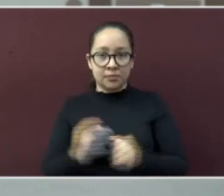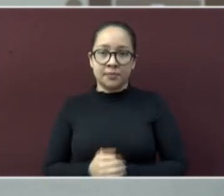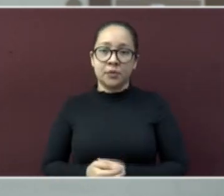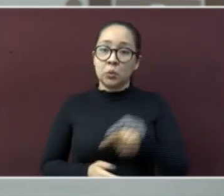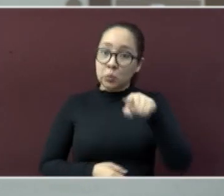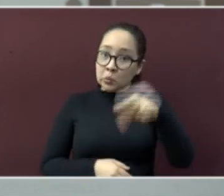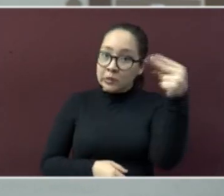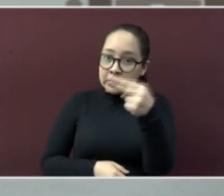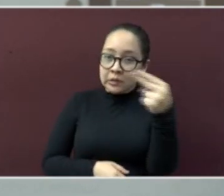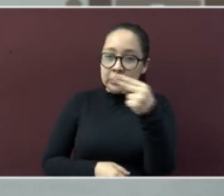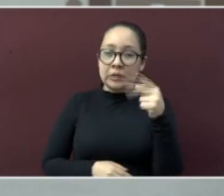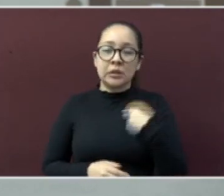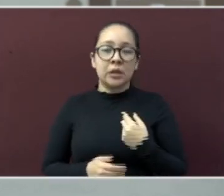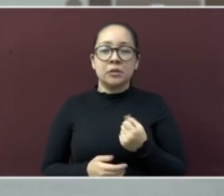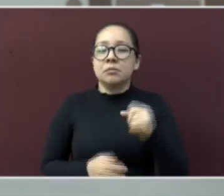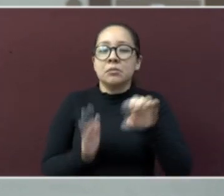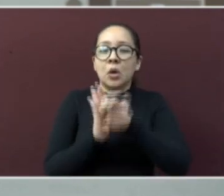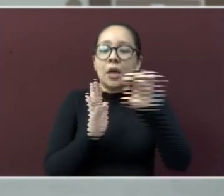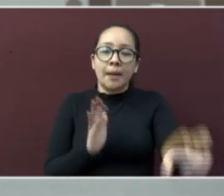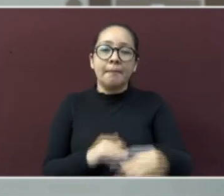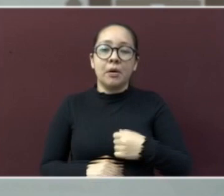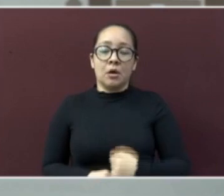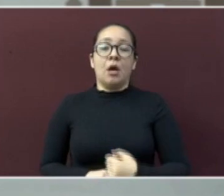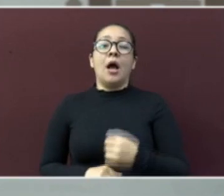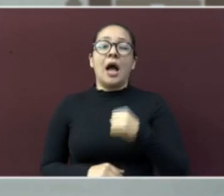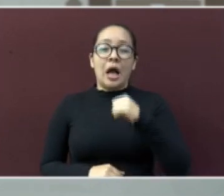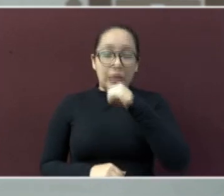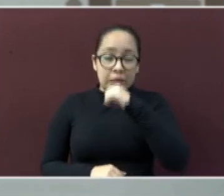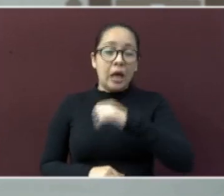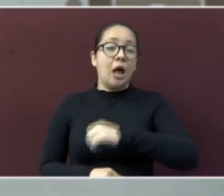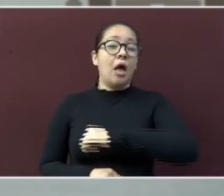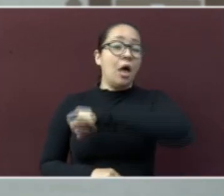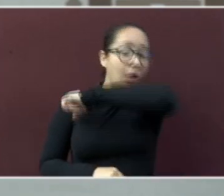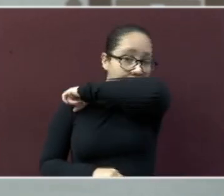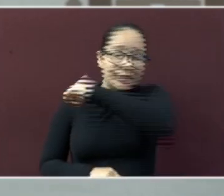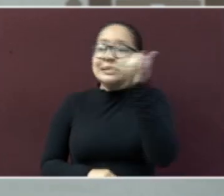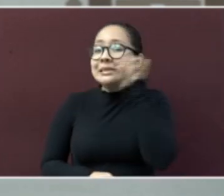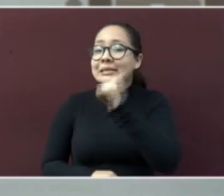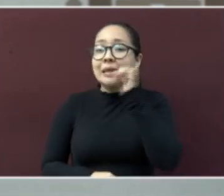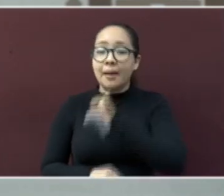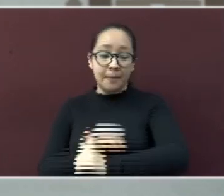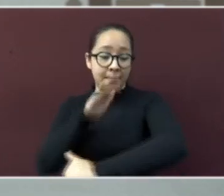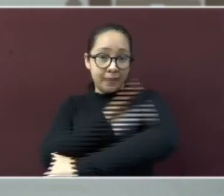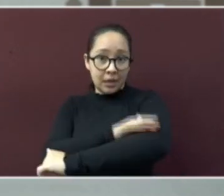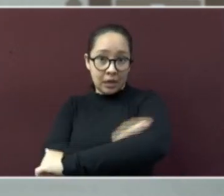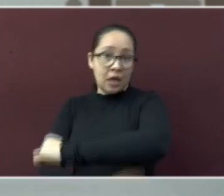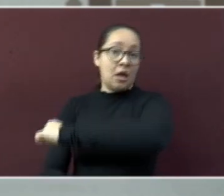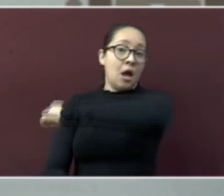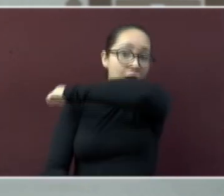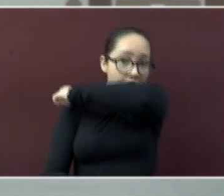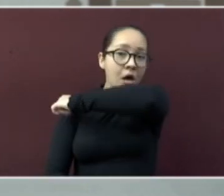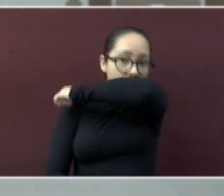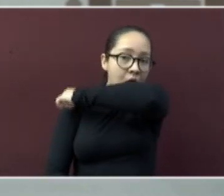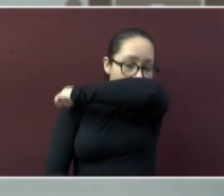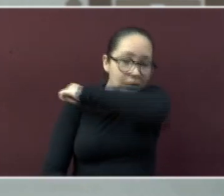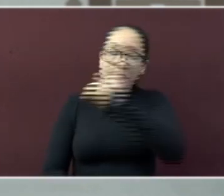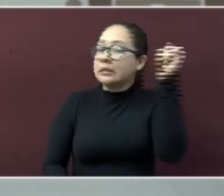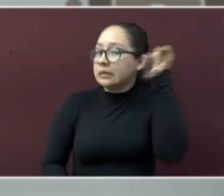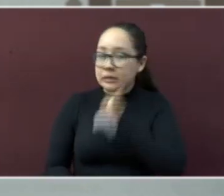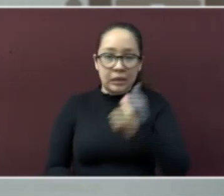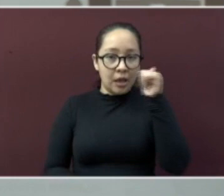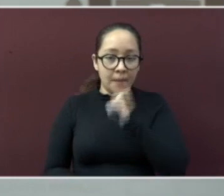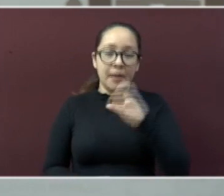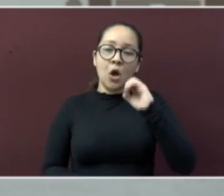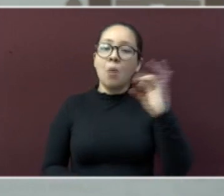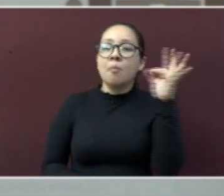respiratoria por ejemplo al toser o estornudar cubrirse la boca y la nariz con el codo flexionada o con un